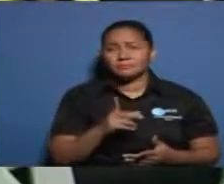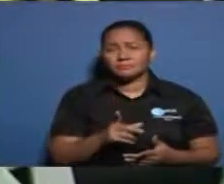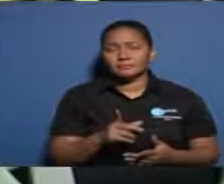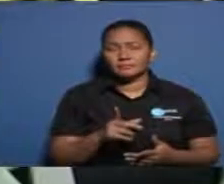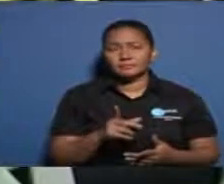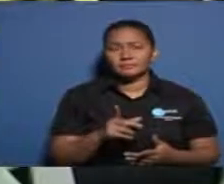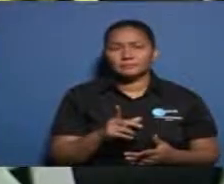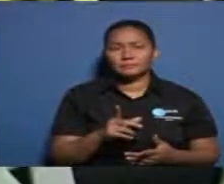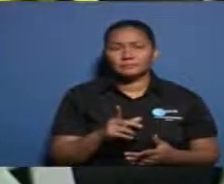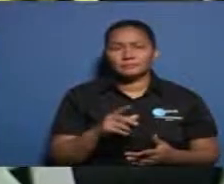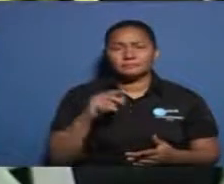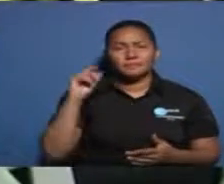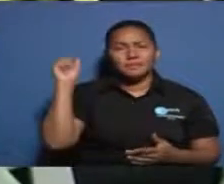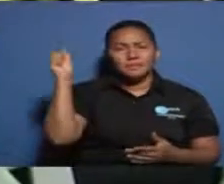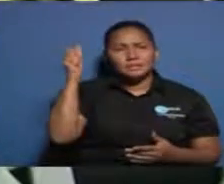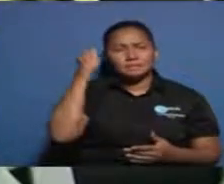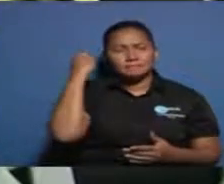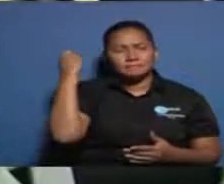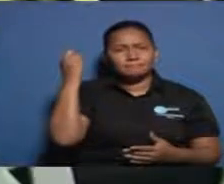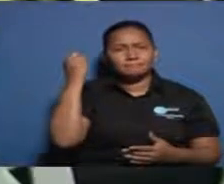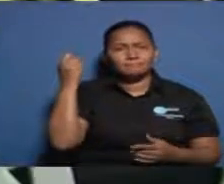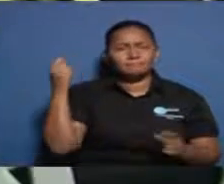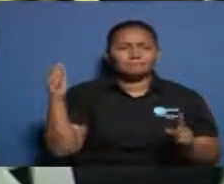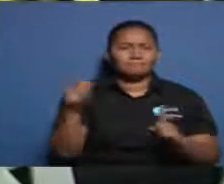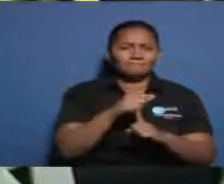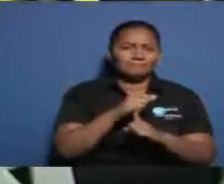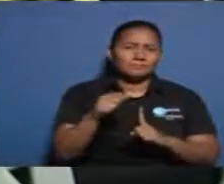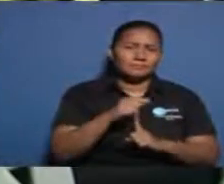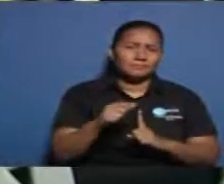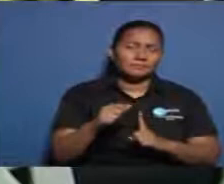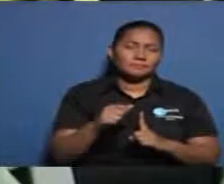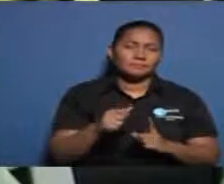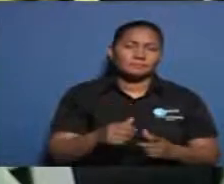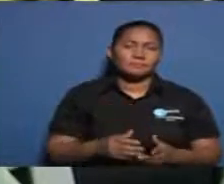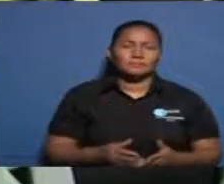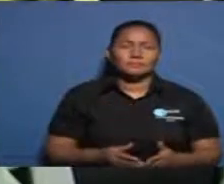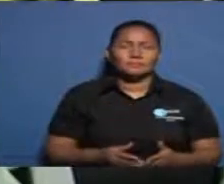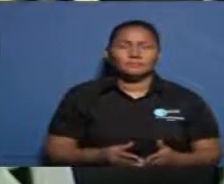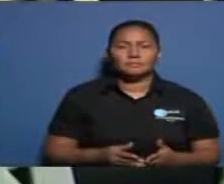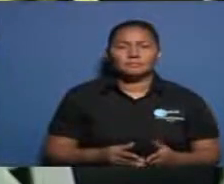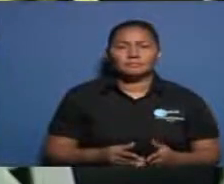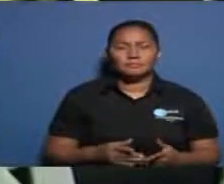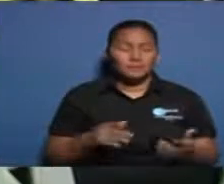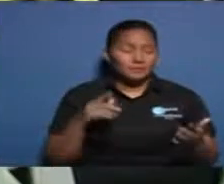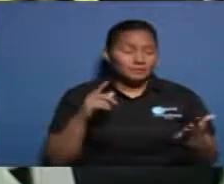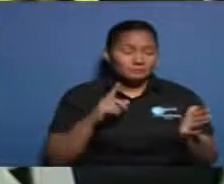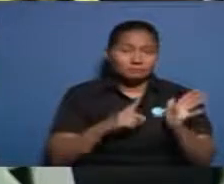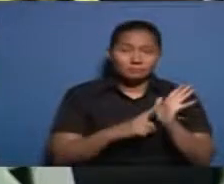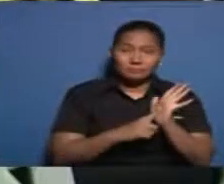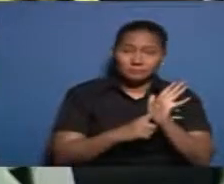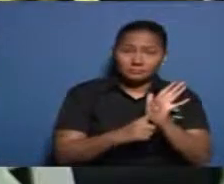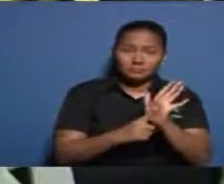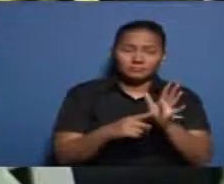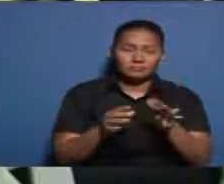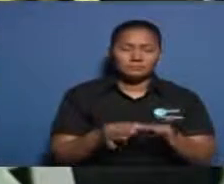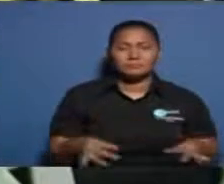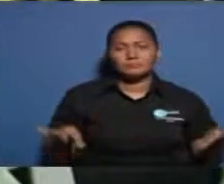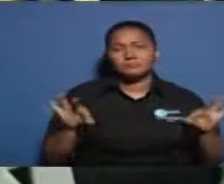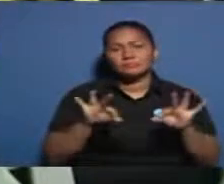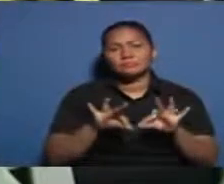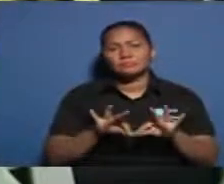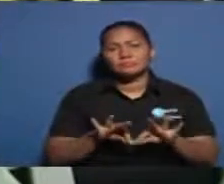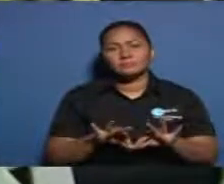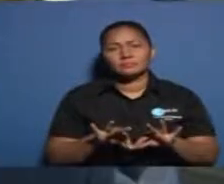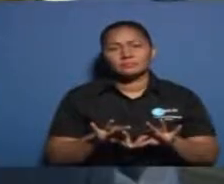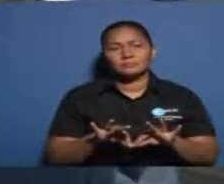sé que marco va a acotar algunos datos pero lo que quiero señalar algo importante la violencia